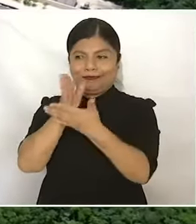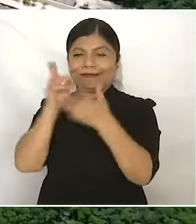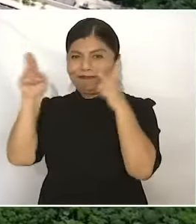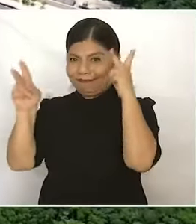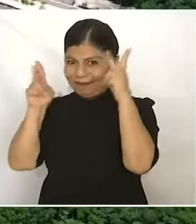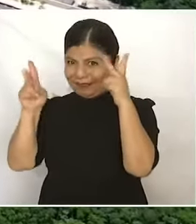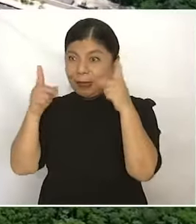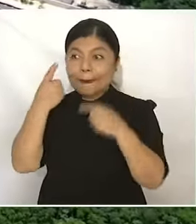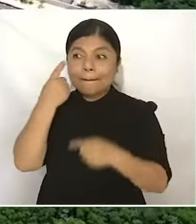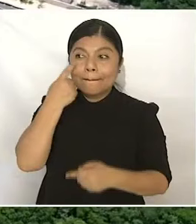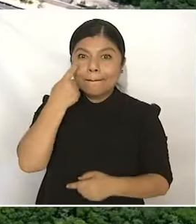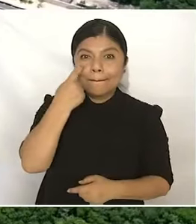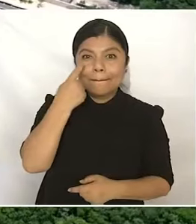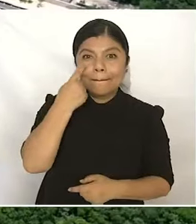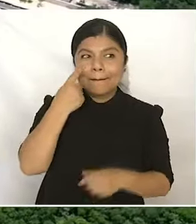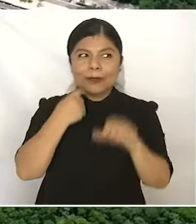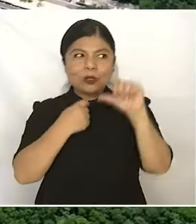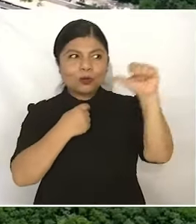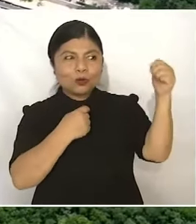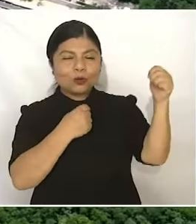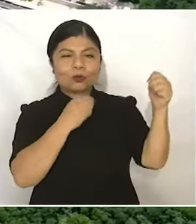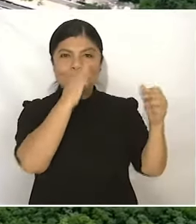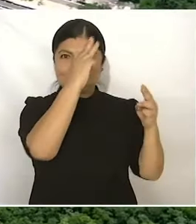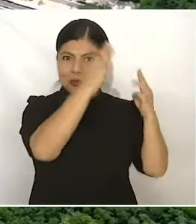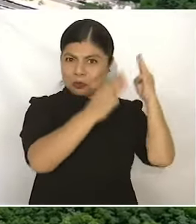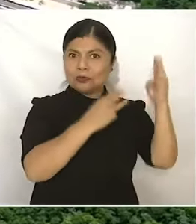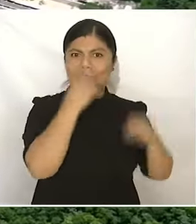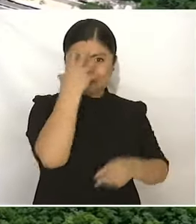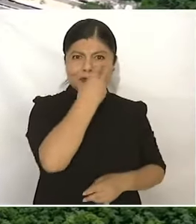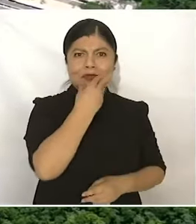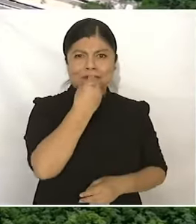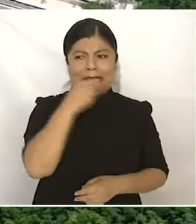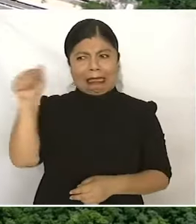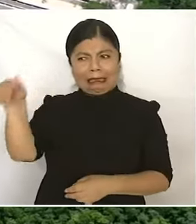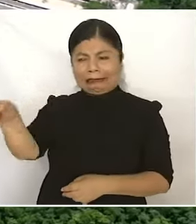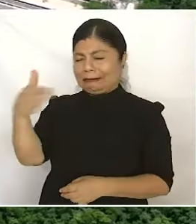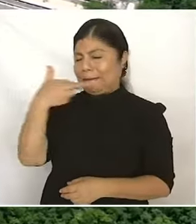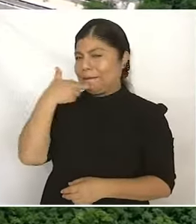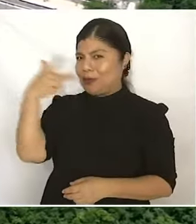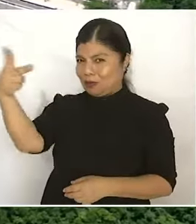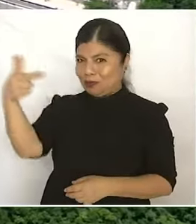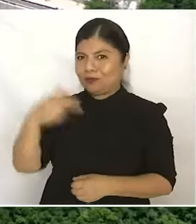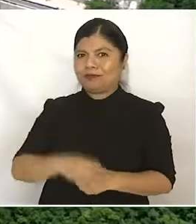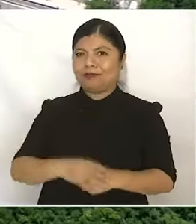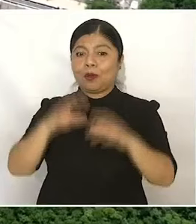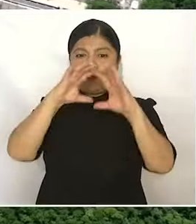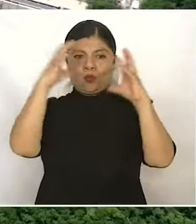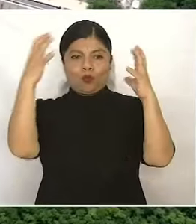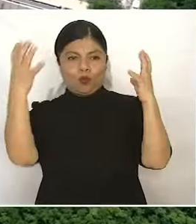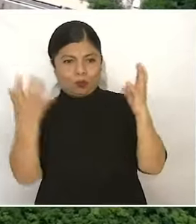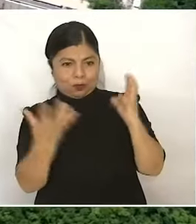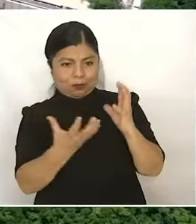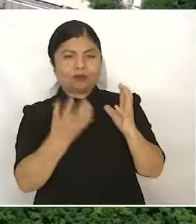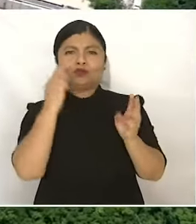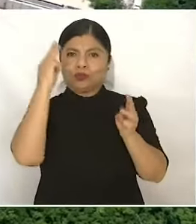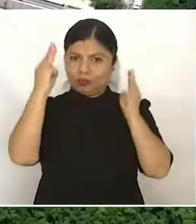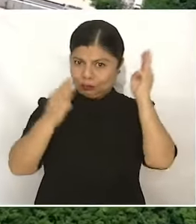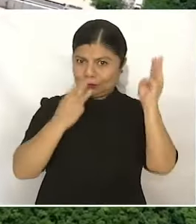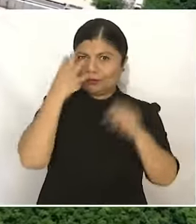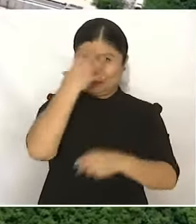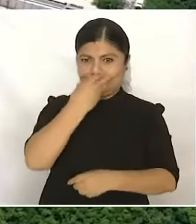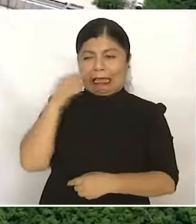Uno de los mejores museos de México y del mundo, el Museo de la Costa Oriental, que vamos